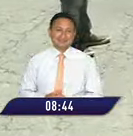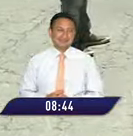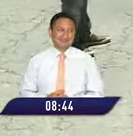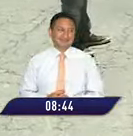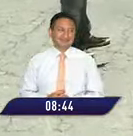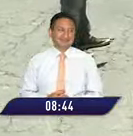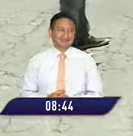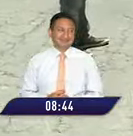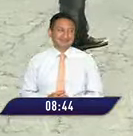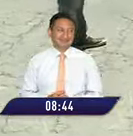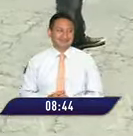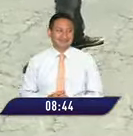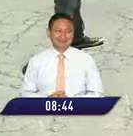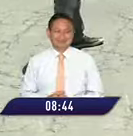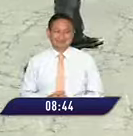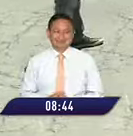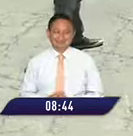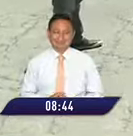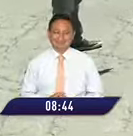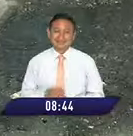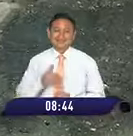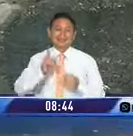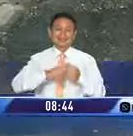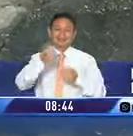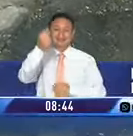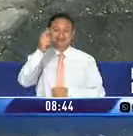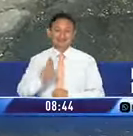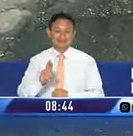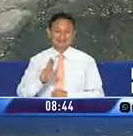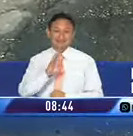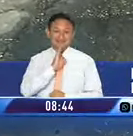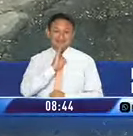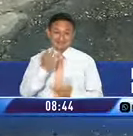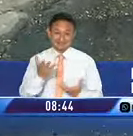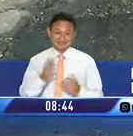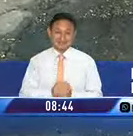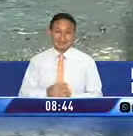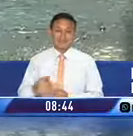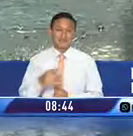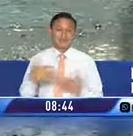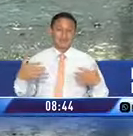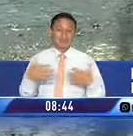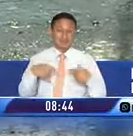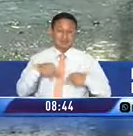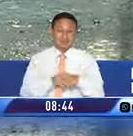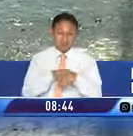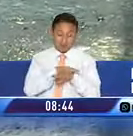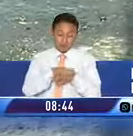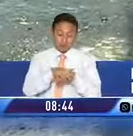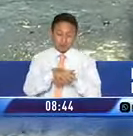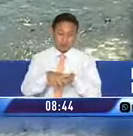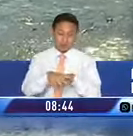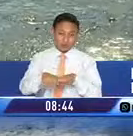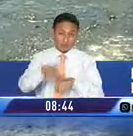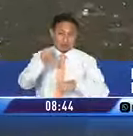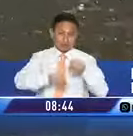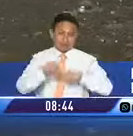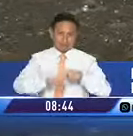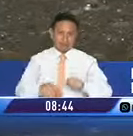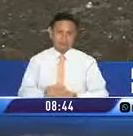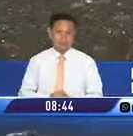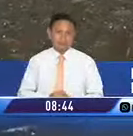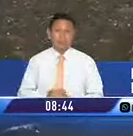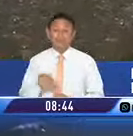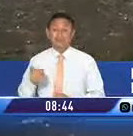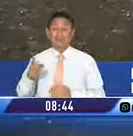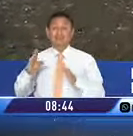6 meses llevan los vecinos del barrio Quito Sur con esta fuga de agua y con el temor de que la humedad genere daños en la calzada y en las